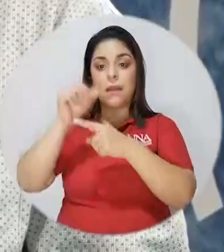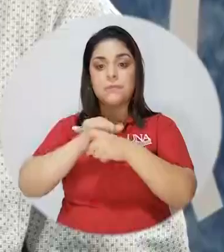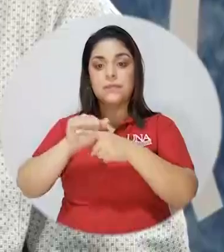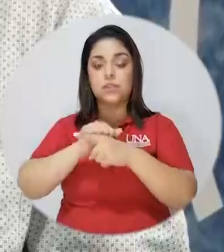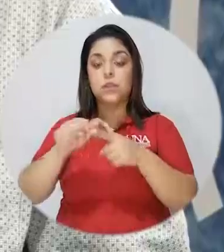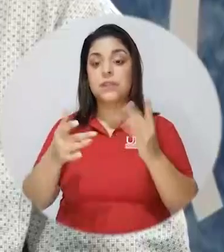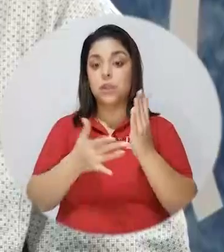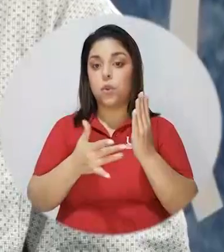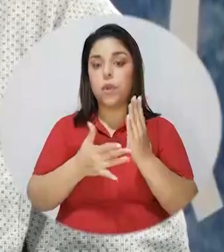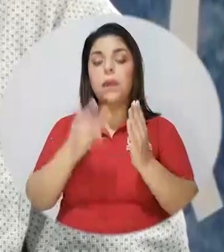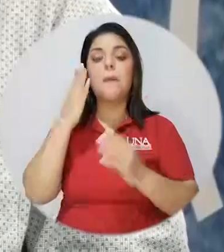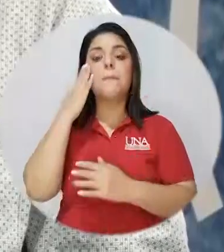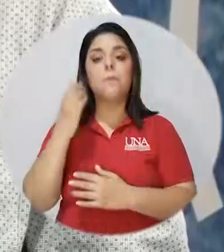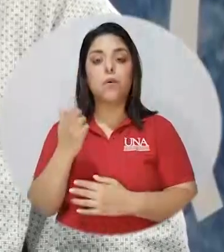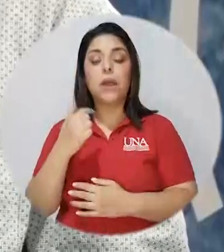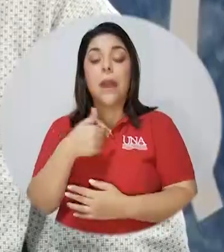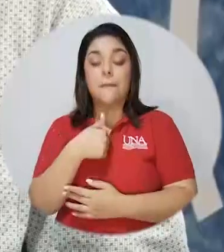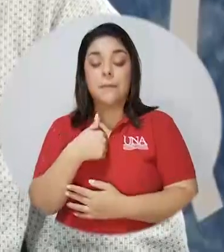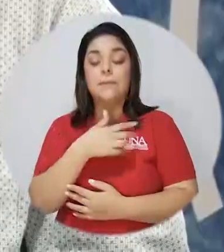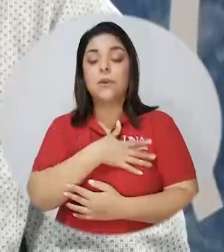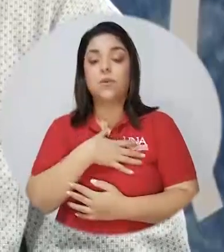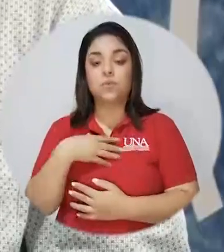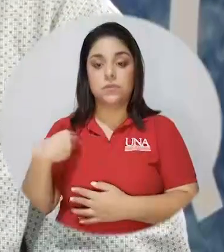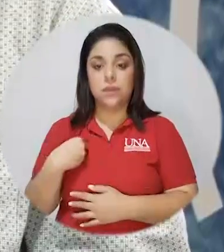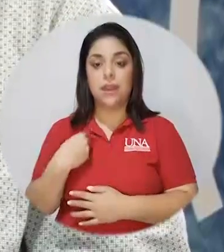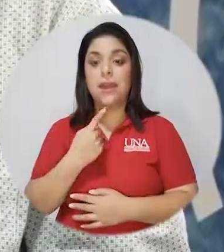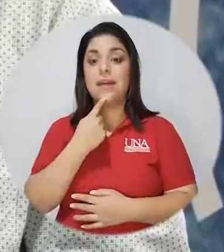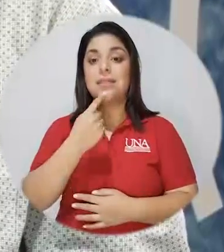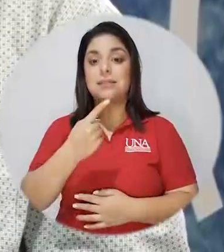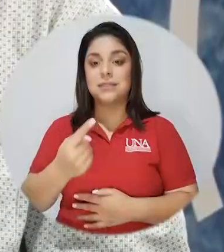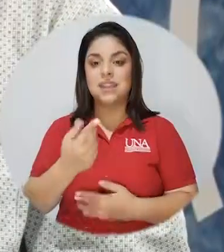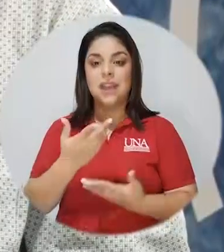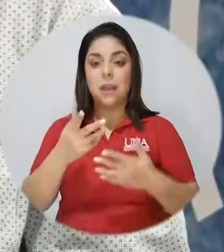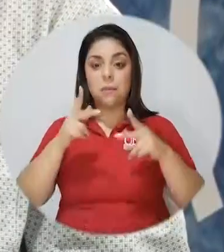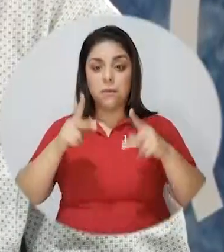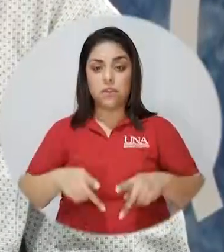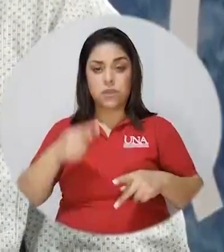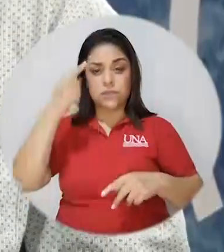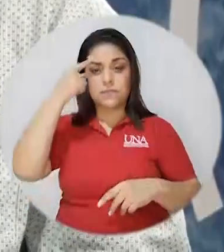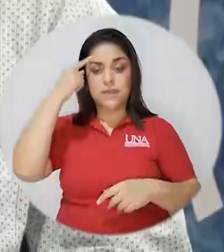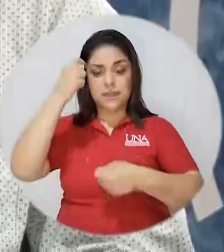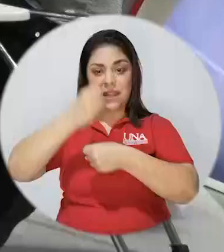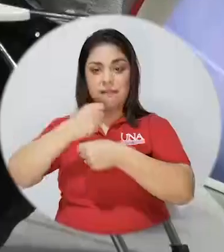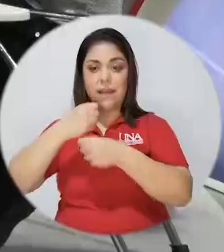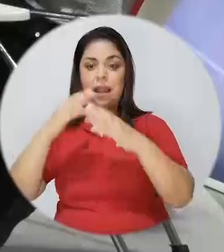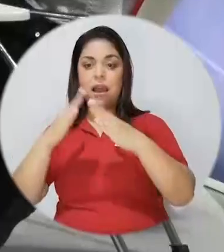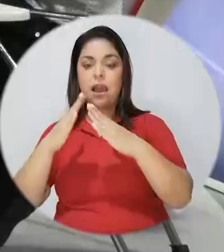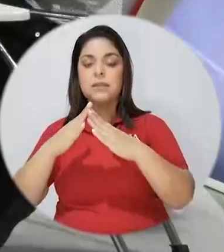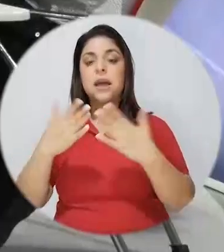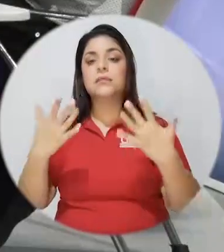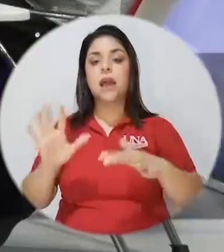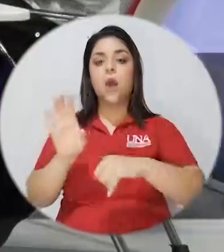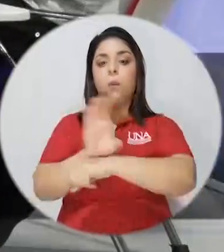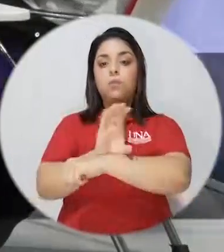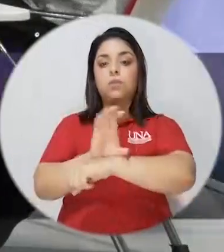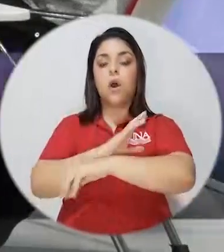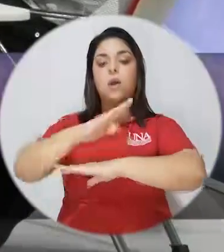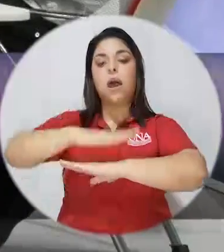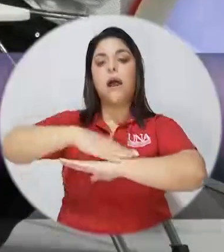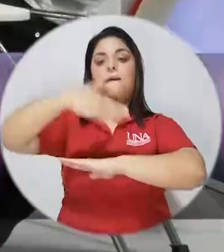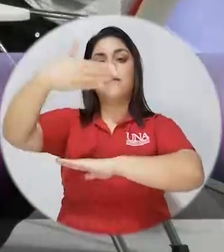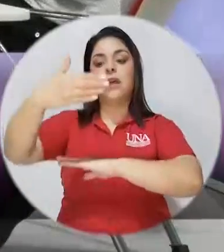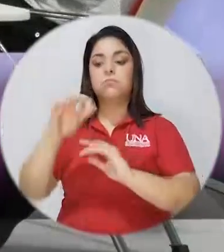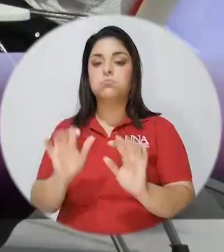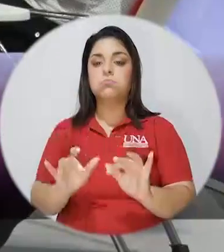tecnologías, porque a mí me gustaría tal vez plantear que la gente cree que teletrabajo es tener una computadora, abrirla todos